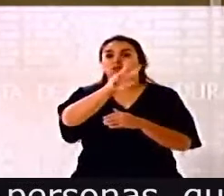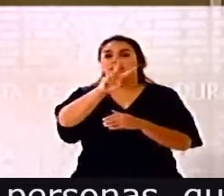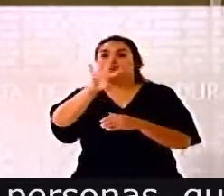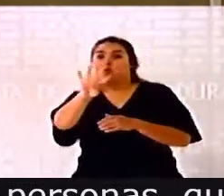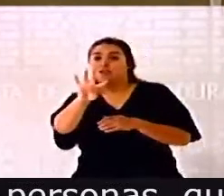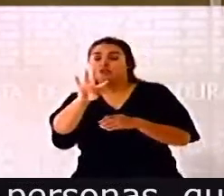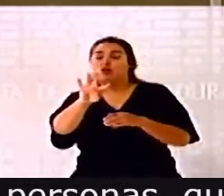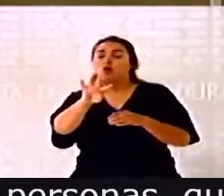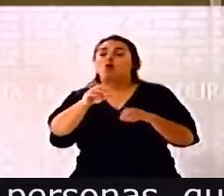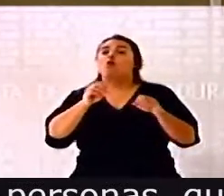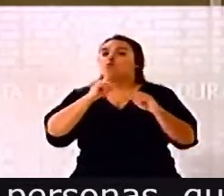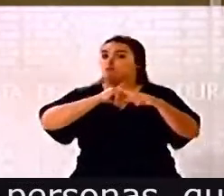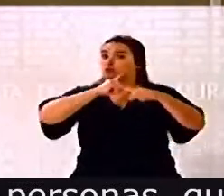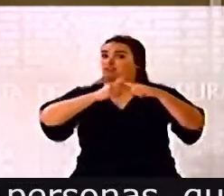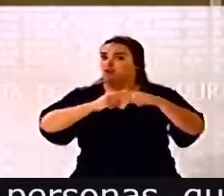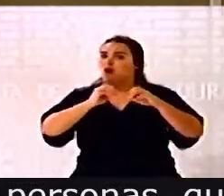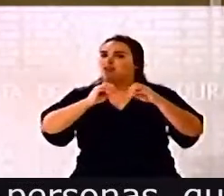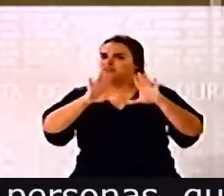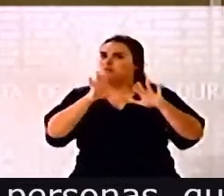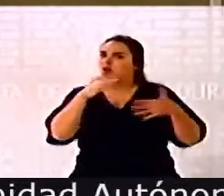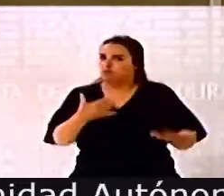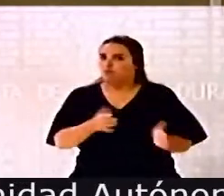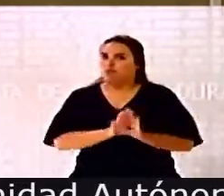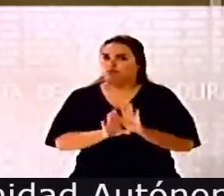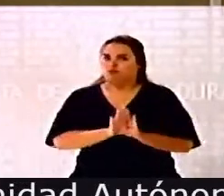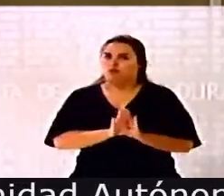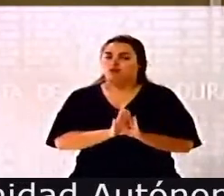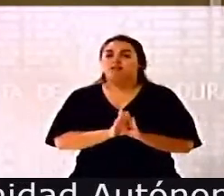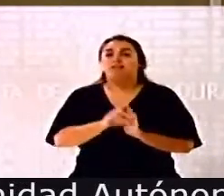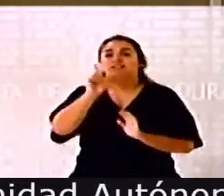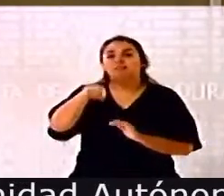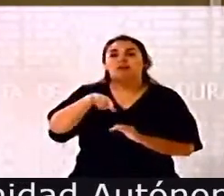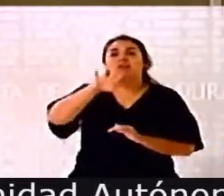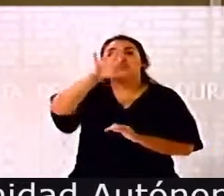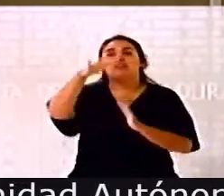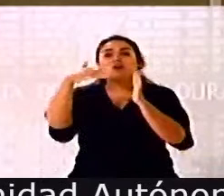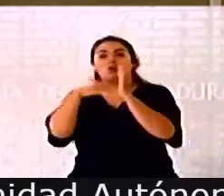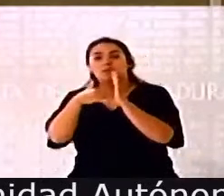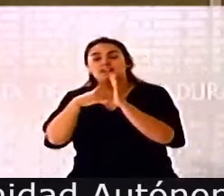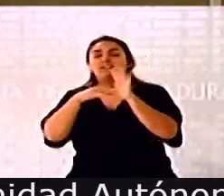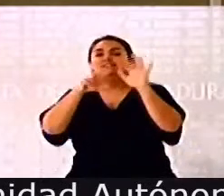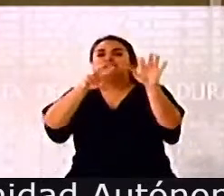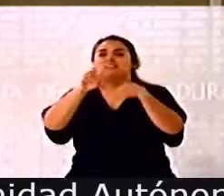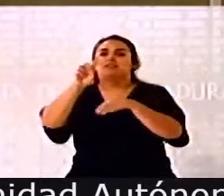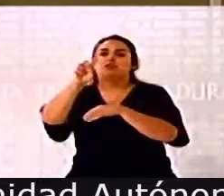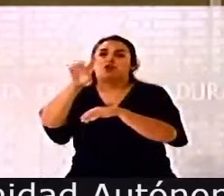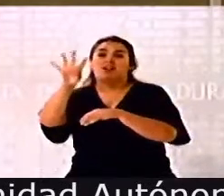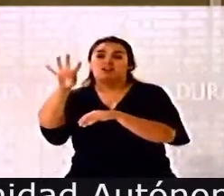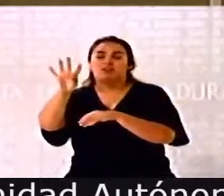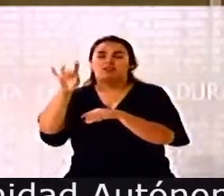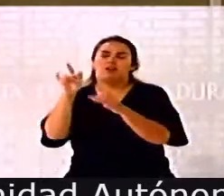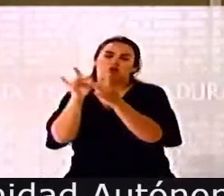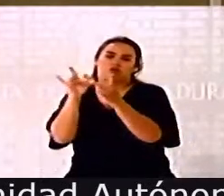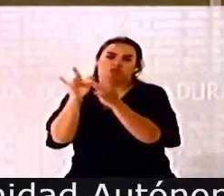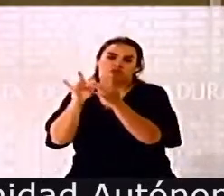la comunidad autónoma en este momento y a 5.714 contactos de esos